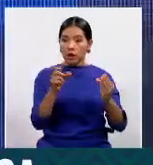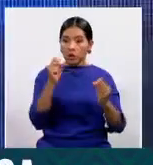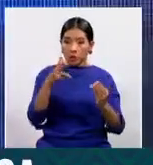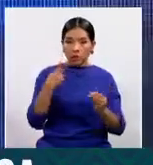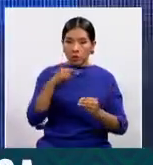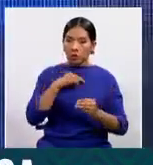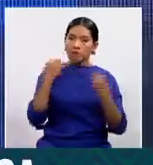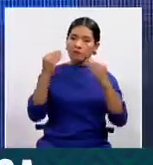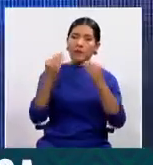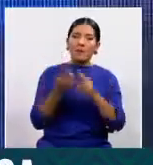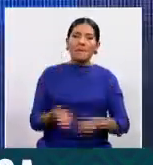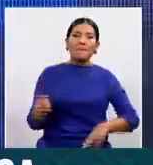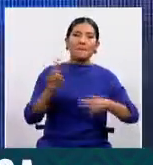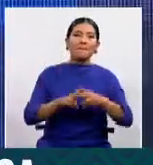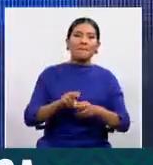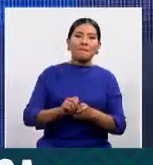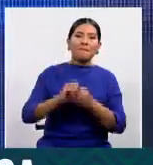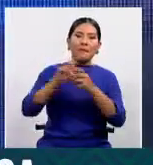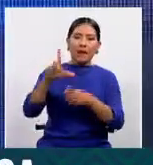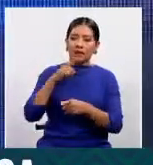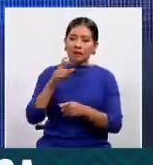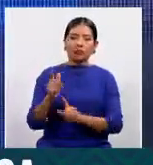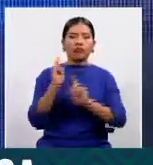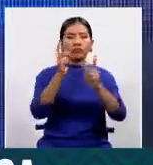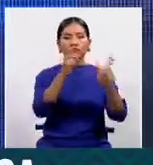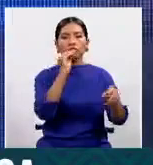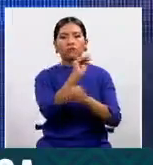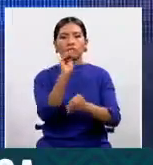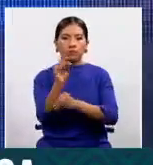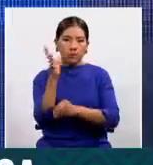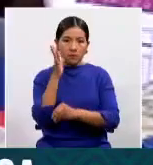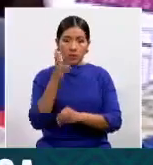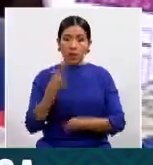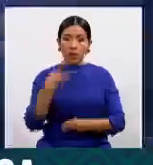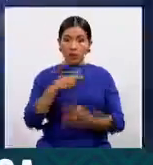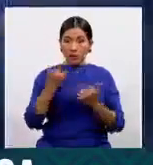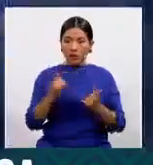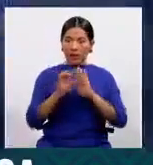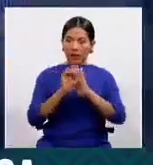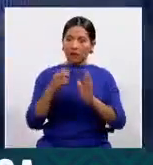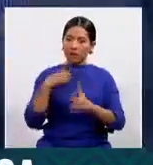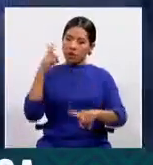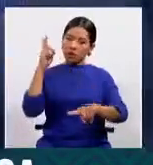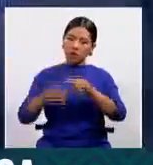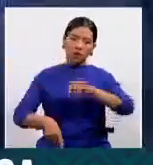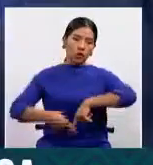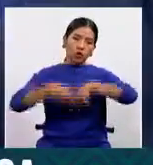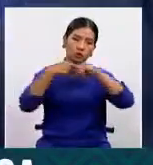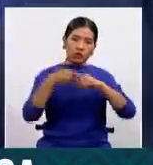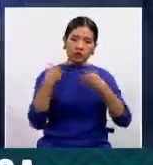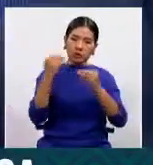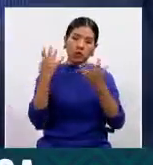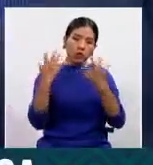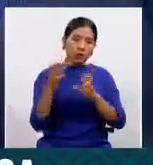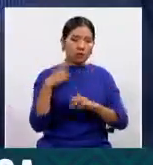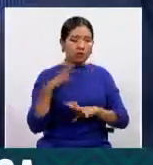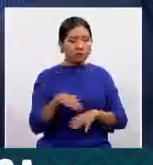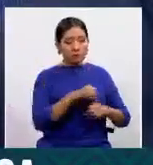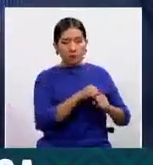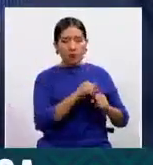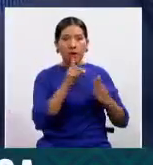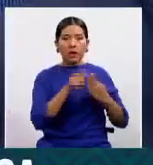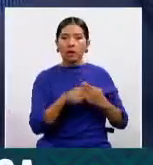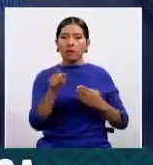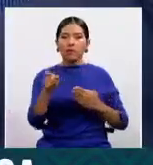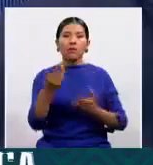subsidio, desde nuestro punto de vista, quiere decir apoyar el contrabando. Y las mamás, el binomio madre-niño, ¿no es cierto?, no